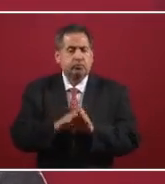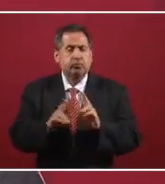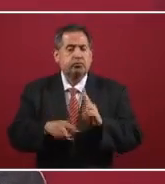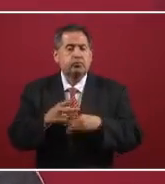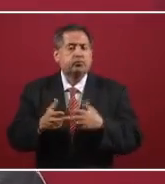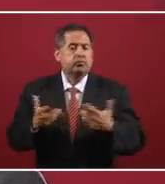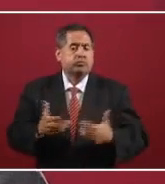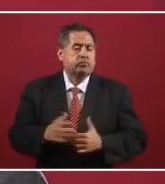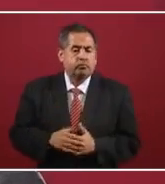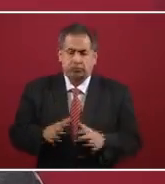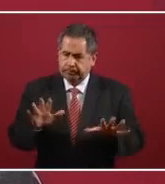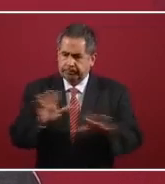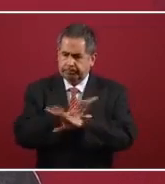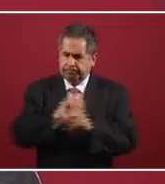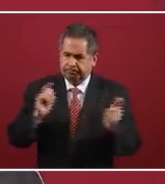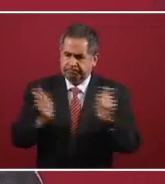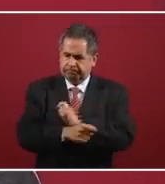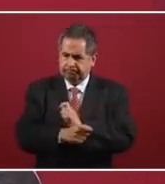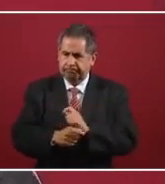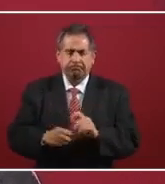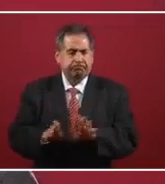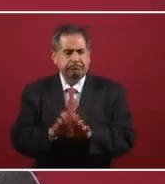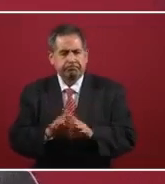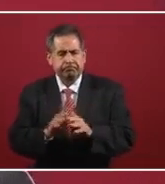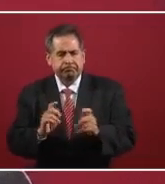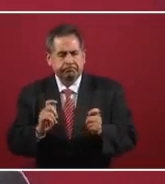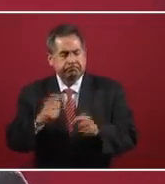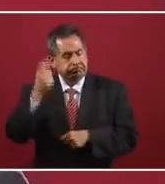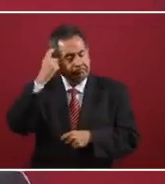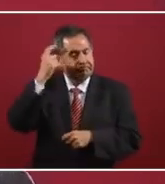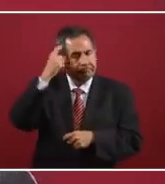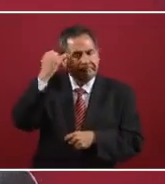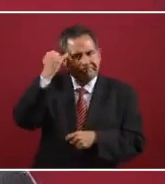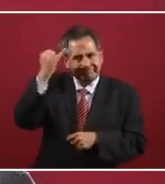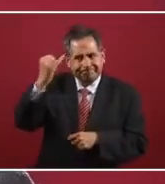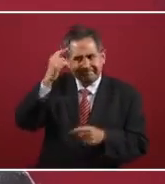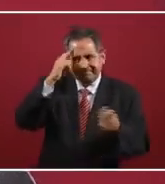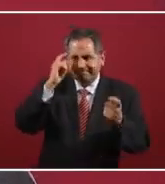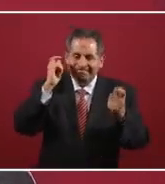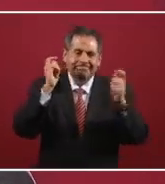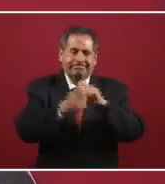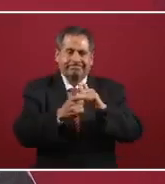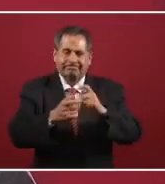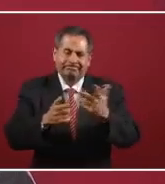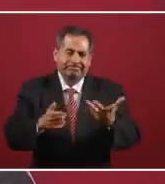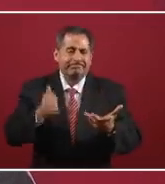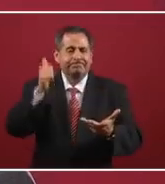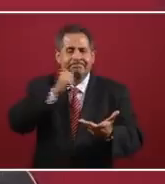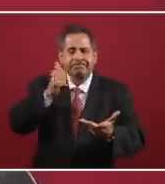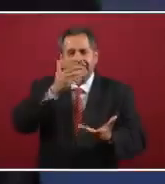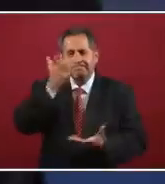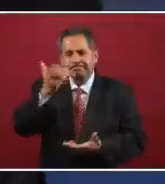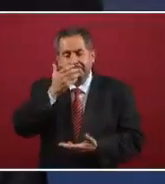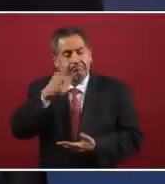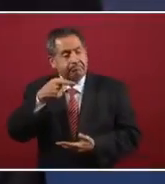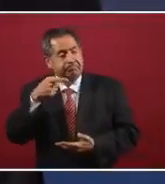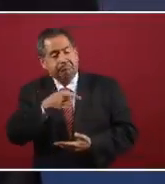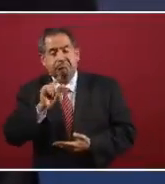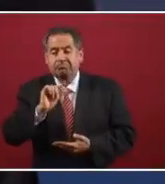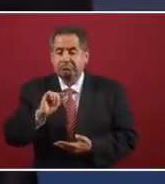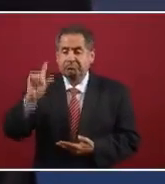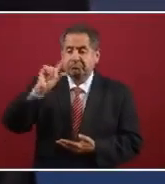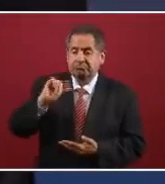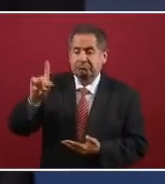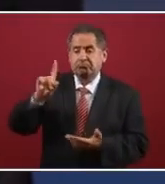ámbito también un cambio de régimen, que es un cambio de idiosincrasia. Es común que asumamos que el funcionario público